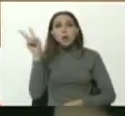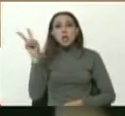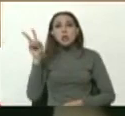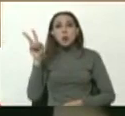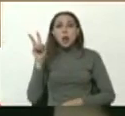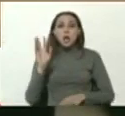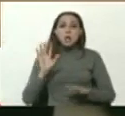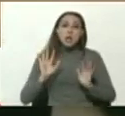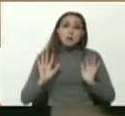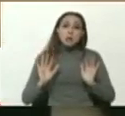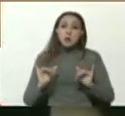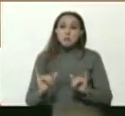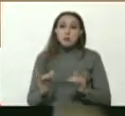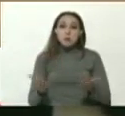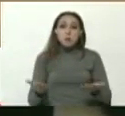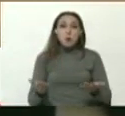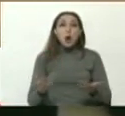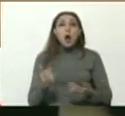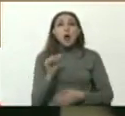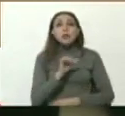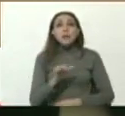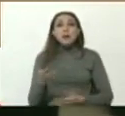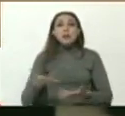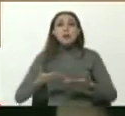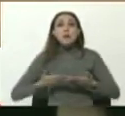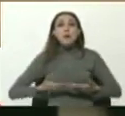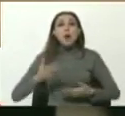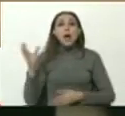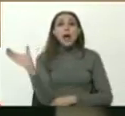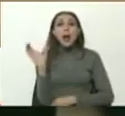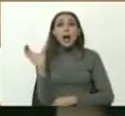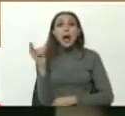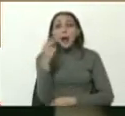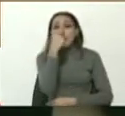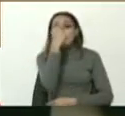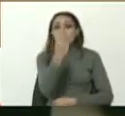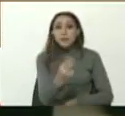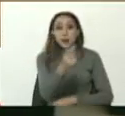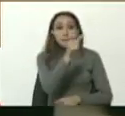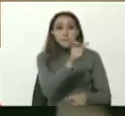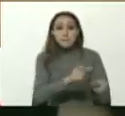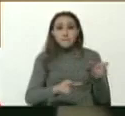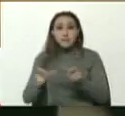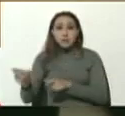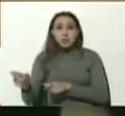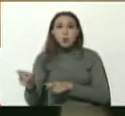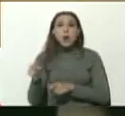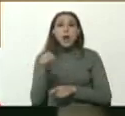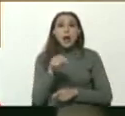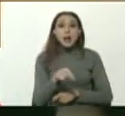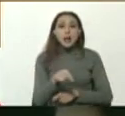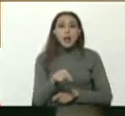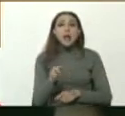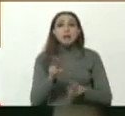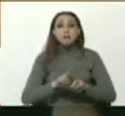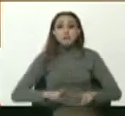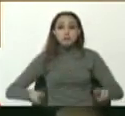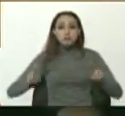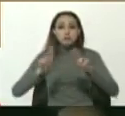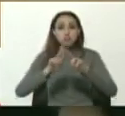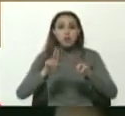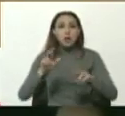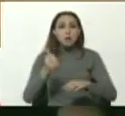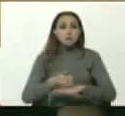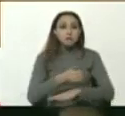pesar de ello, hace una semana recibimos en Caracas la visita de funcionarios de alto nivel de la oficina de la alta comisionada. Es la